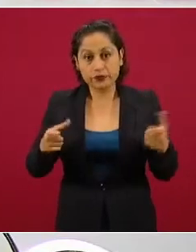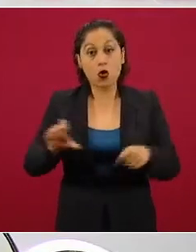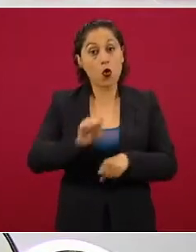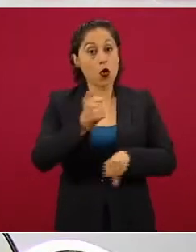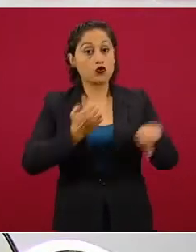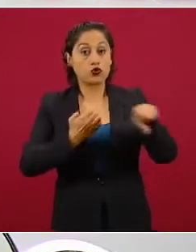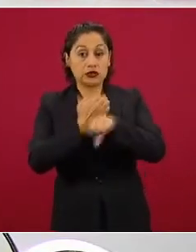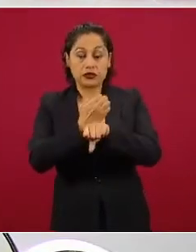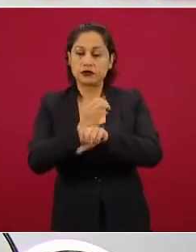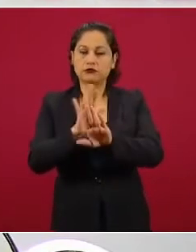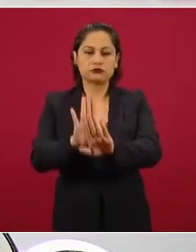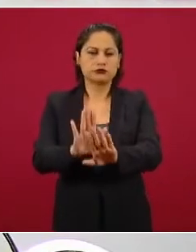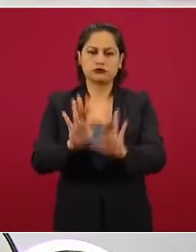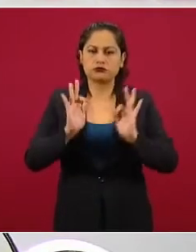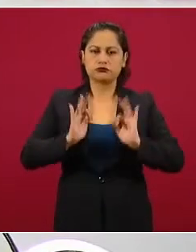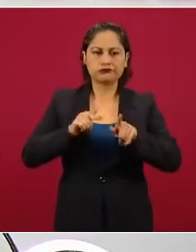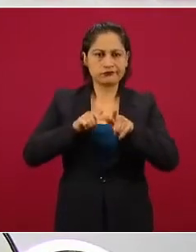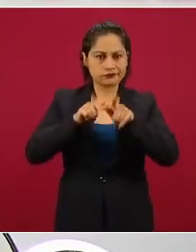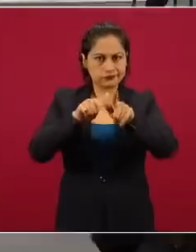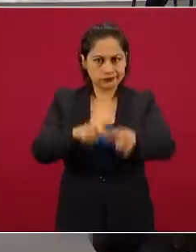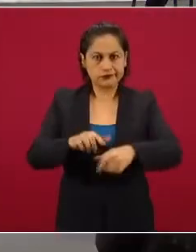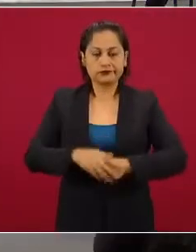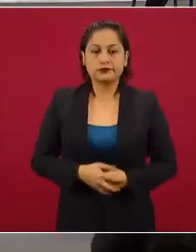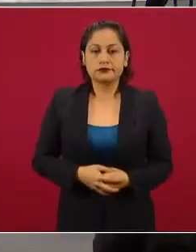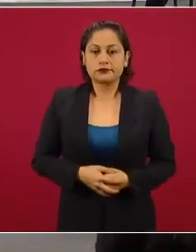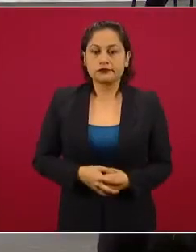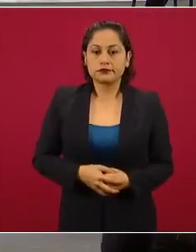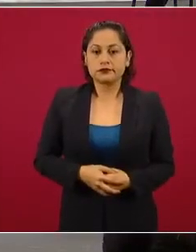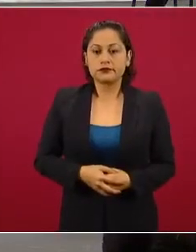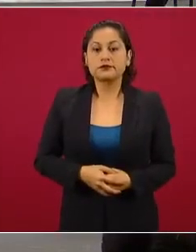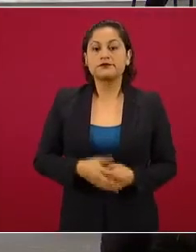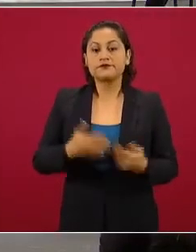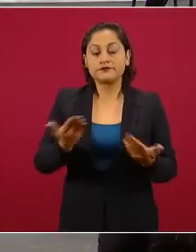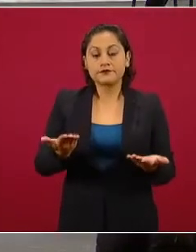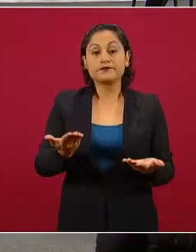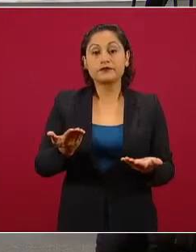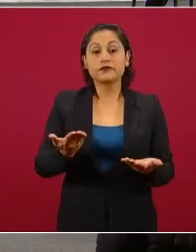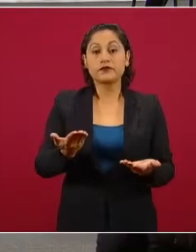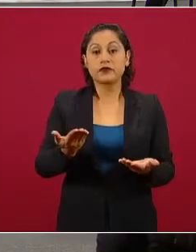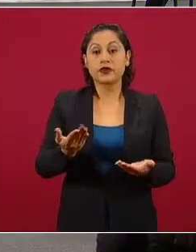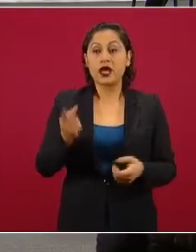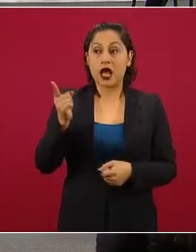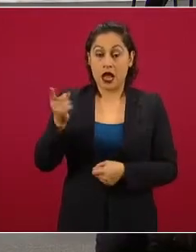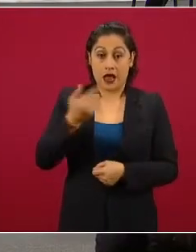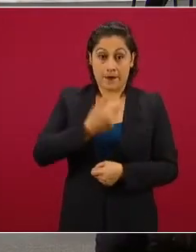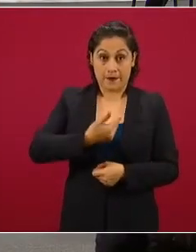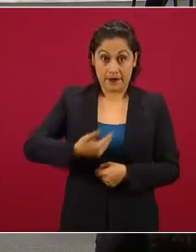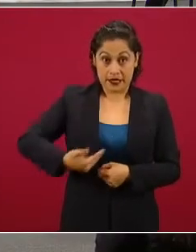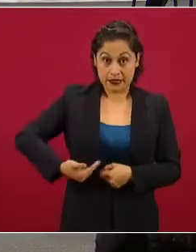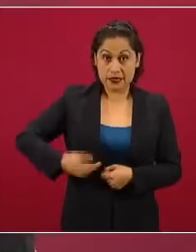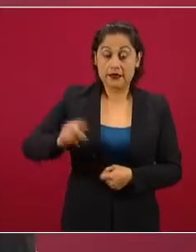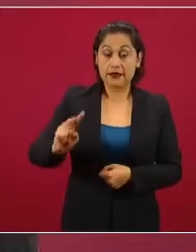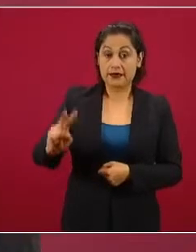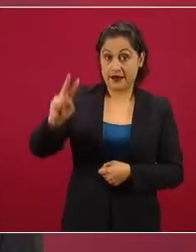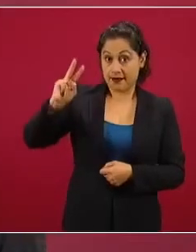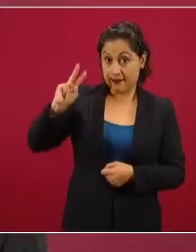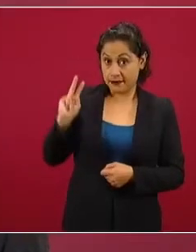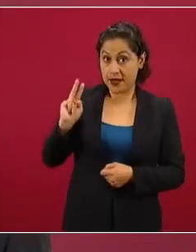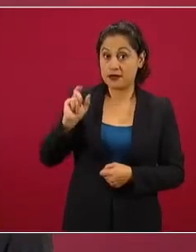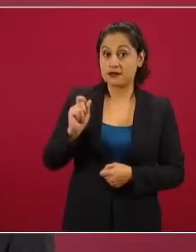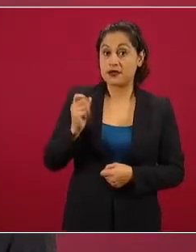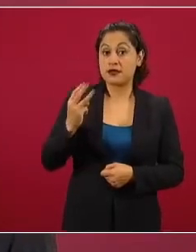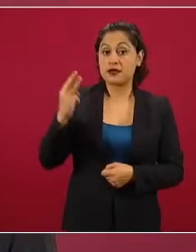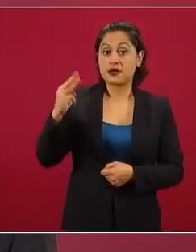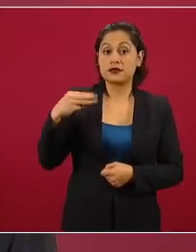aumentando la mortalidad. En respuesta a las necesidades de Chihuahua, como lo anunció el presidente el viernes 23 de